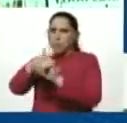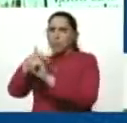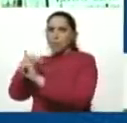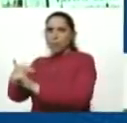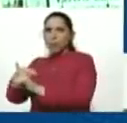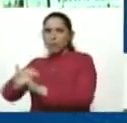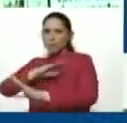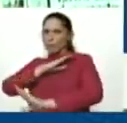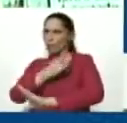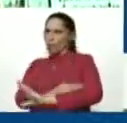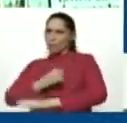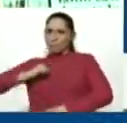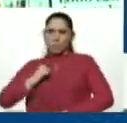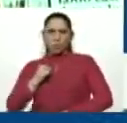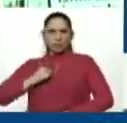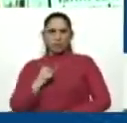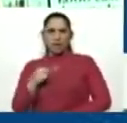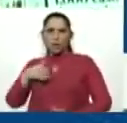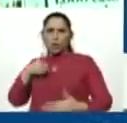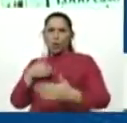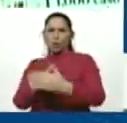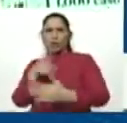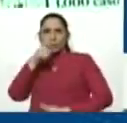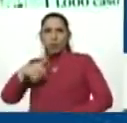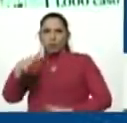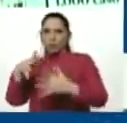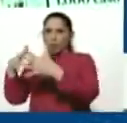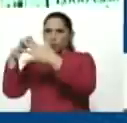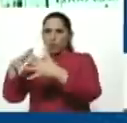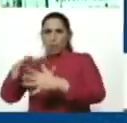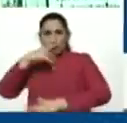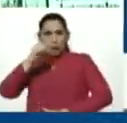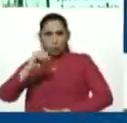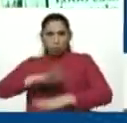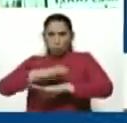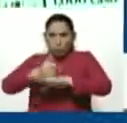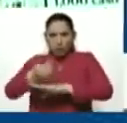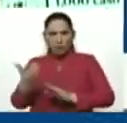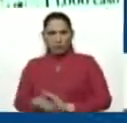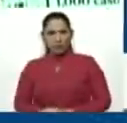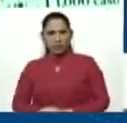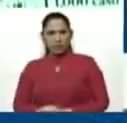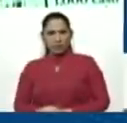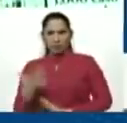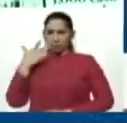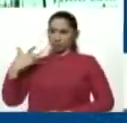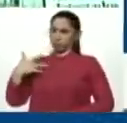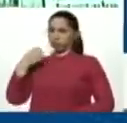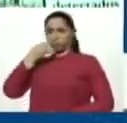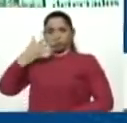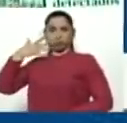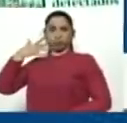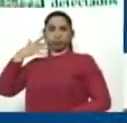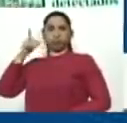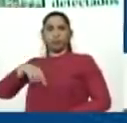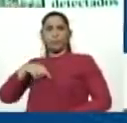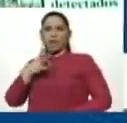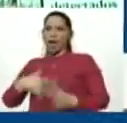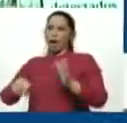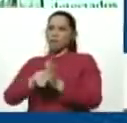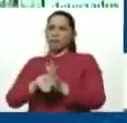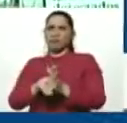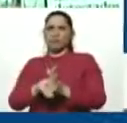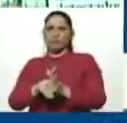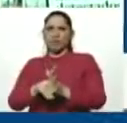la brutalidad policial en los Estados Unidos? ¿Es Maduro culpable del supremacismo blanco y el resurgimiento de